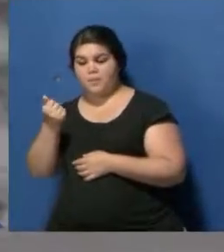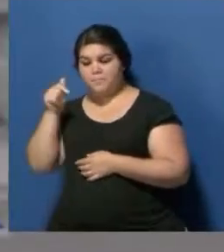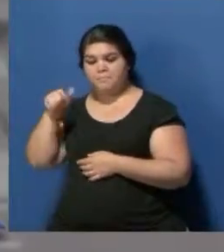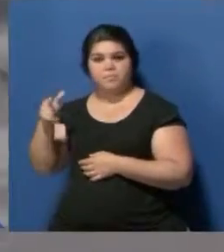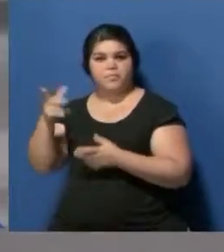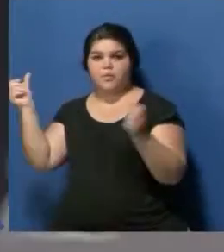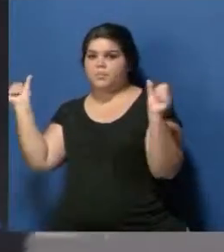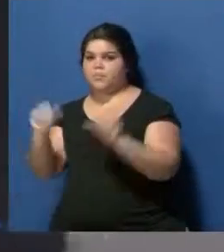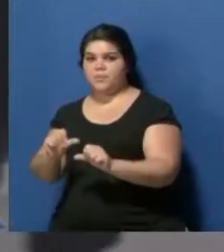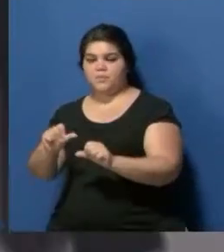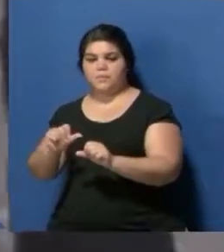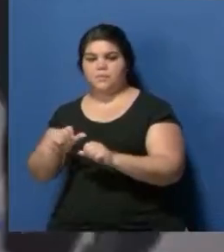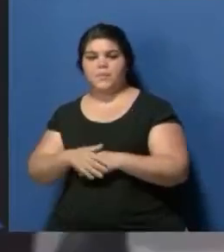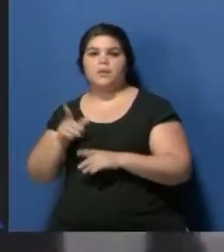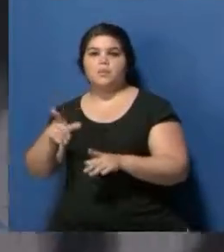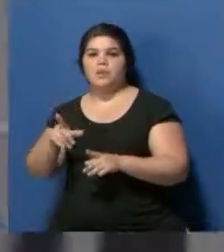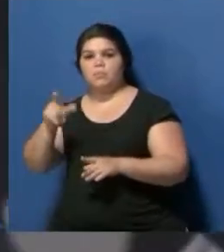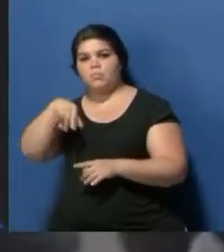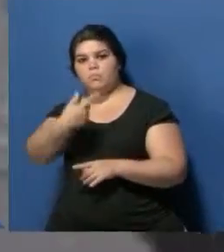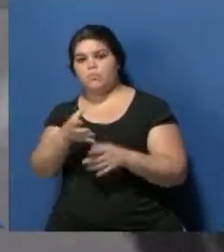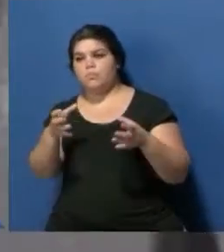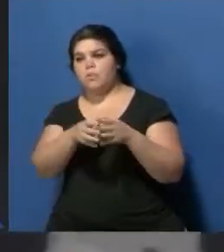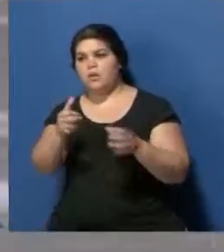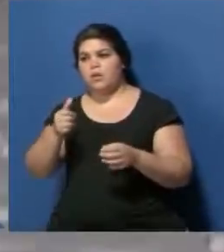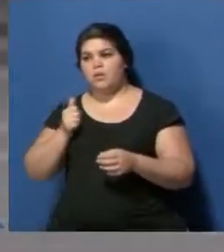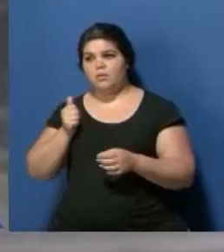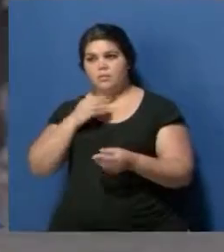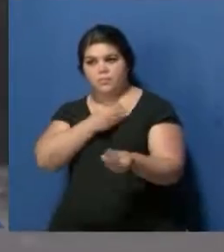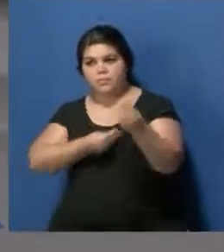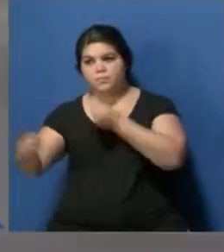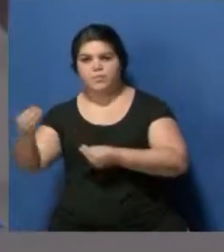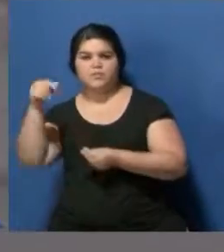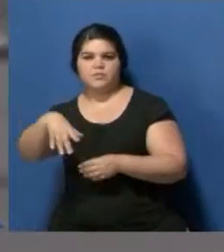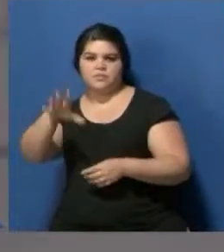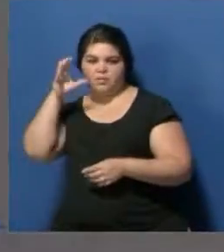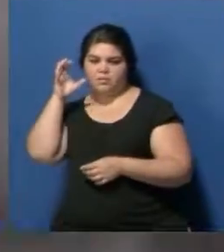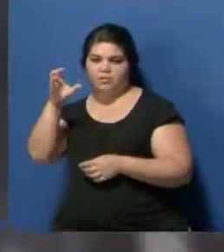un golpe de Estado, que es un poco lo que tenemos en nuestra memoria histórica, los golpes de